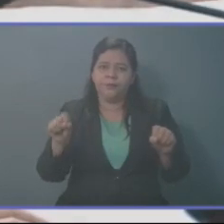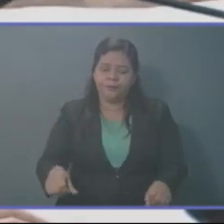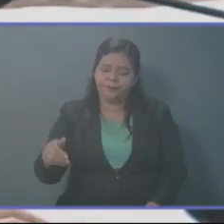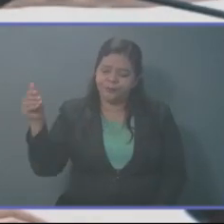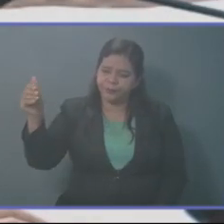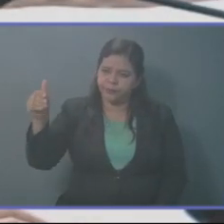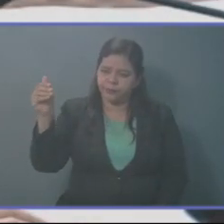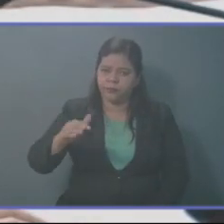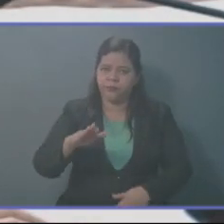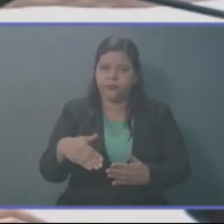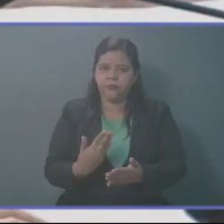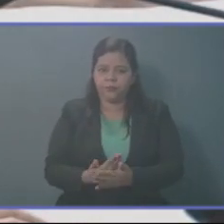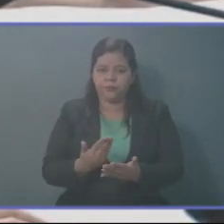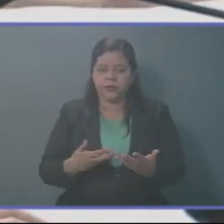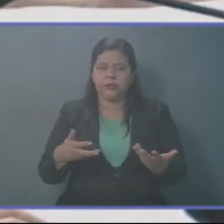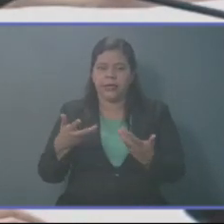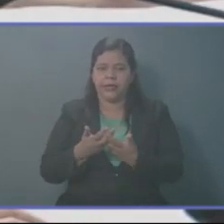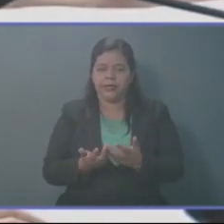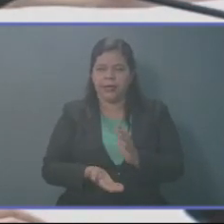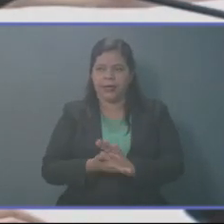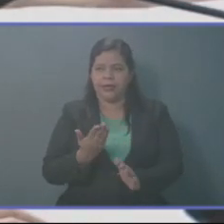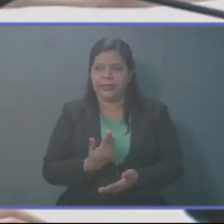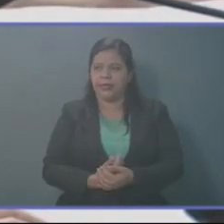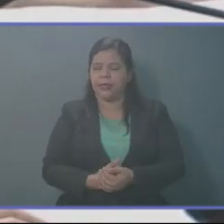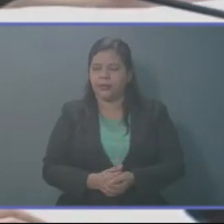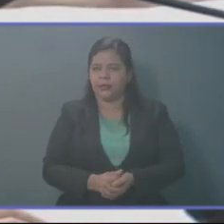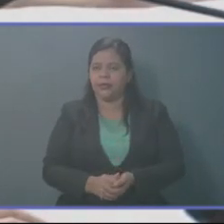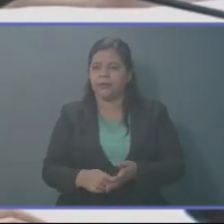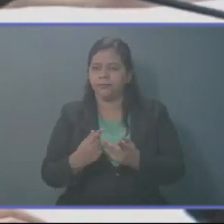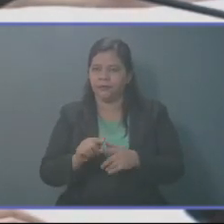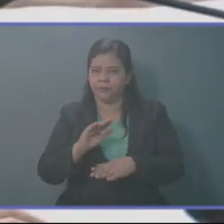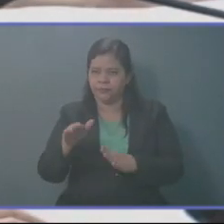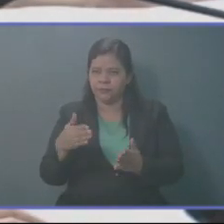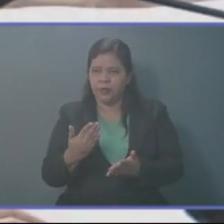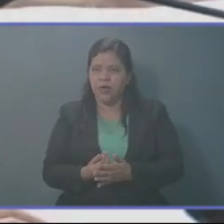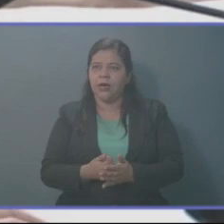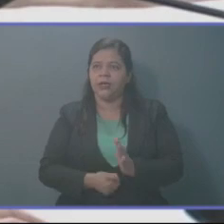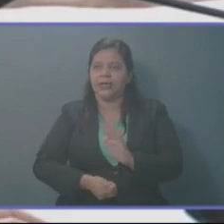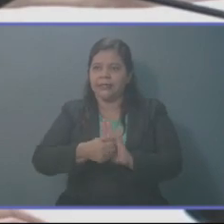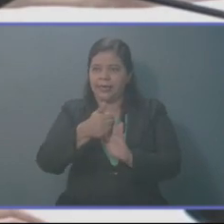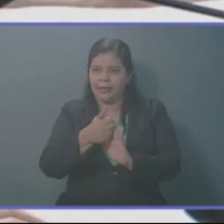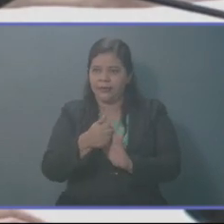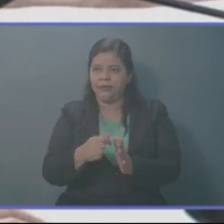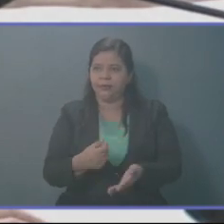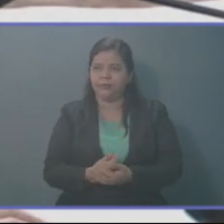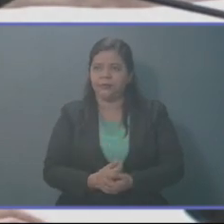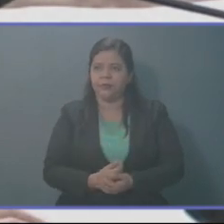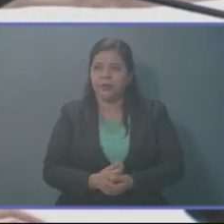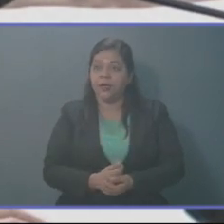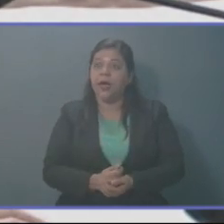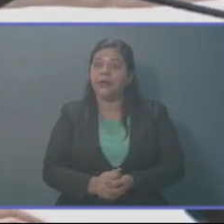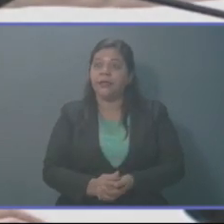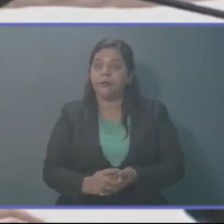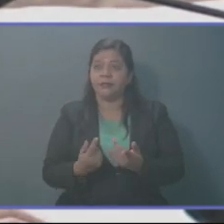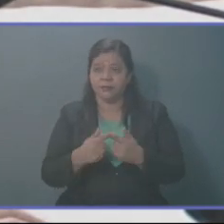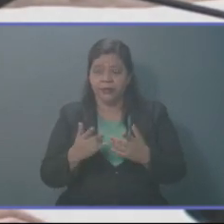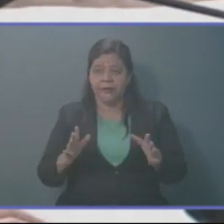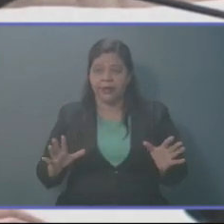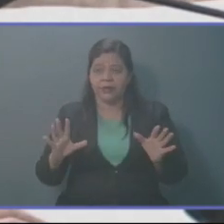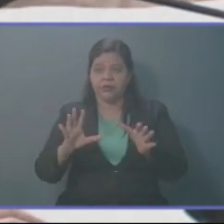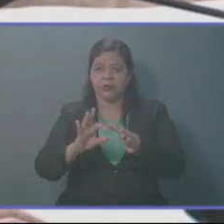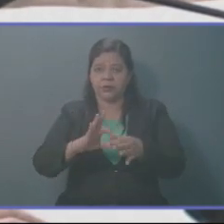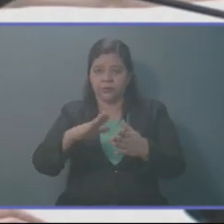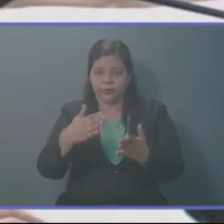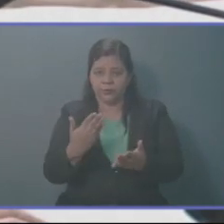parte productiva. Ya el gobierno tiene los, ¿cómo se llaman esas instituciones educativas